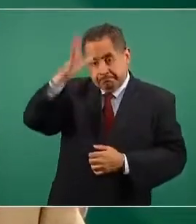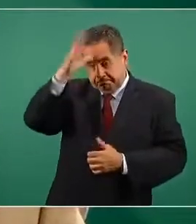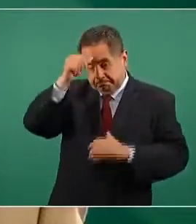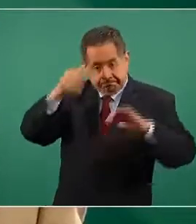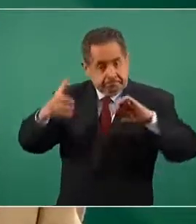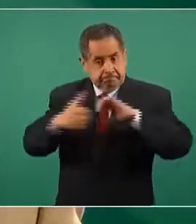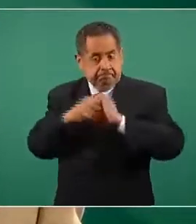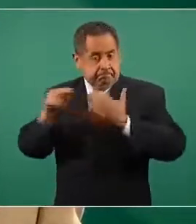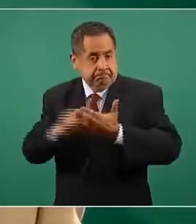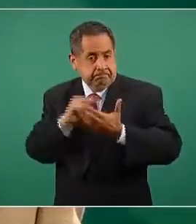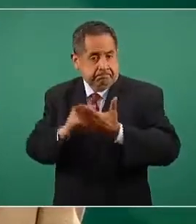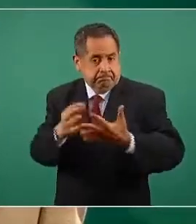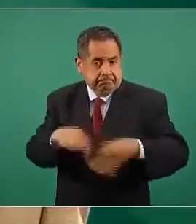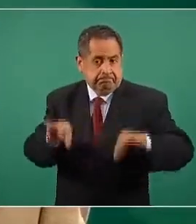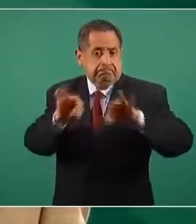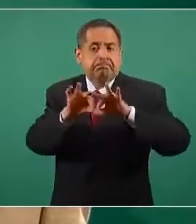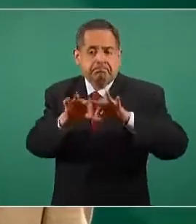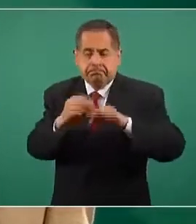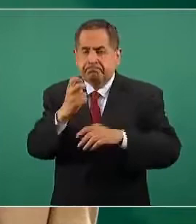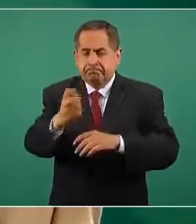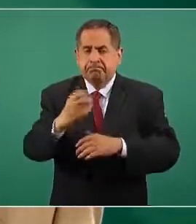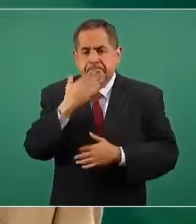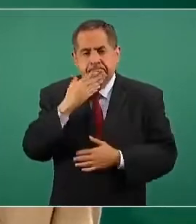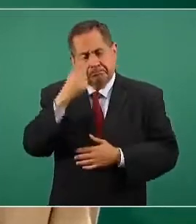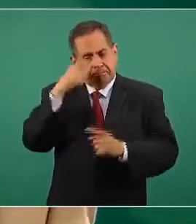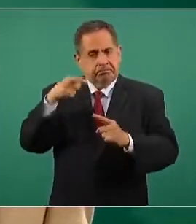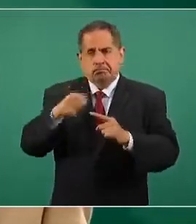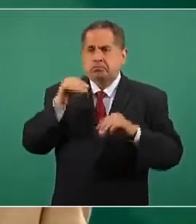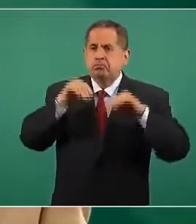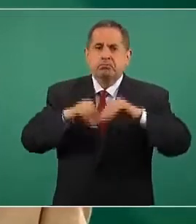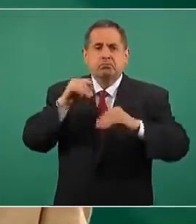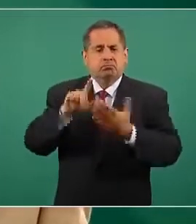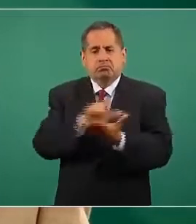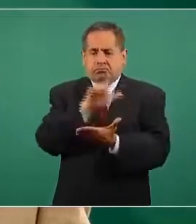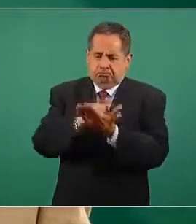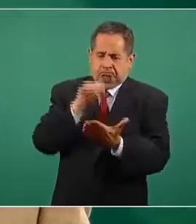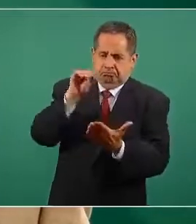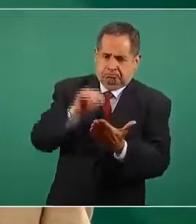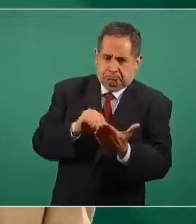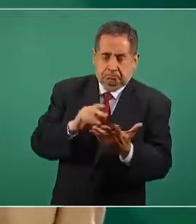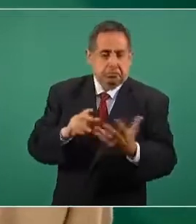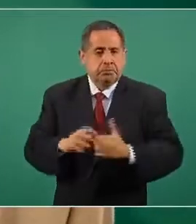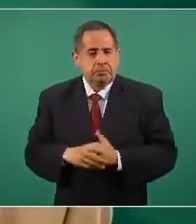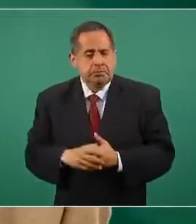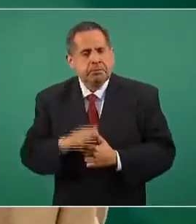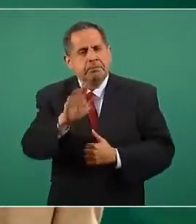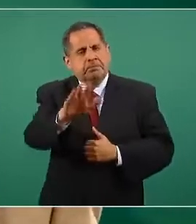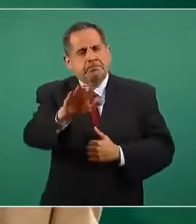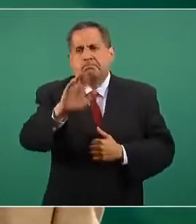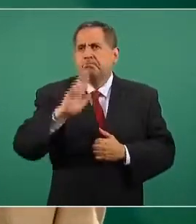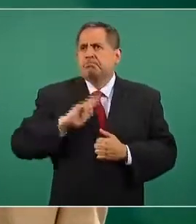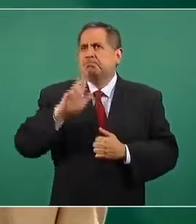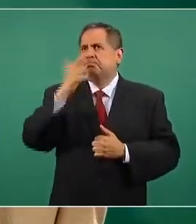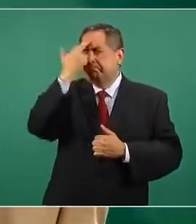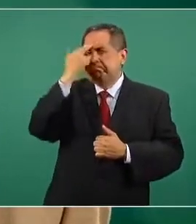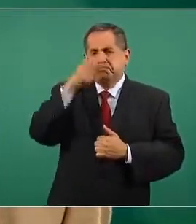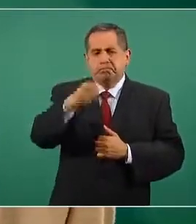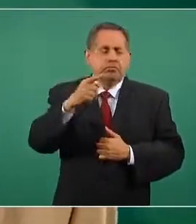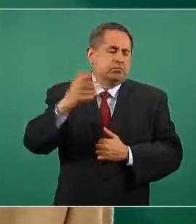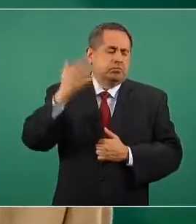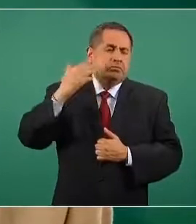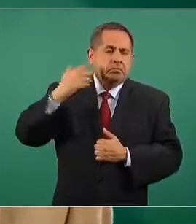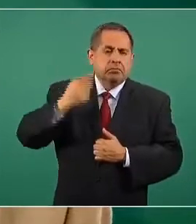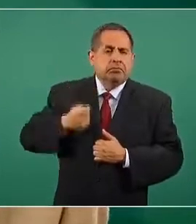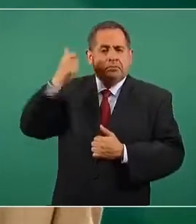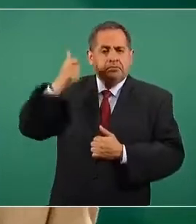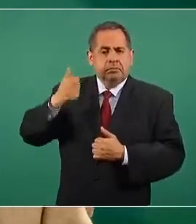son importantísimos en estas construcciones normativas. Yo recuerdo cuando los primeros